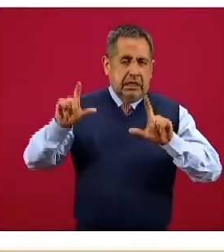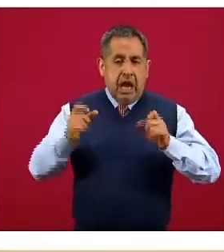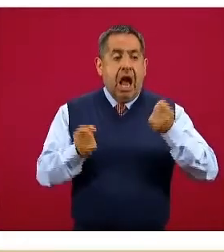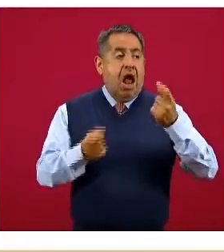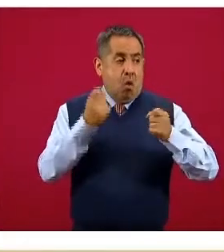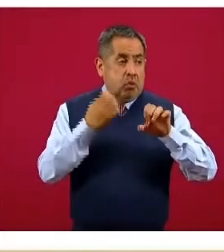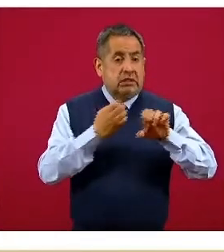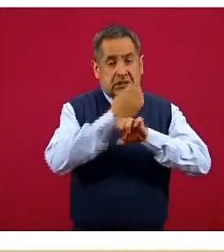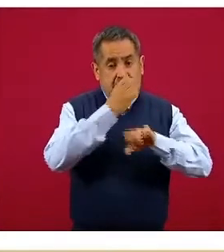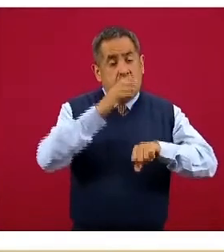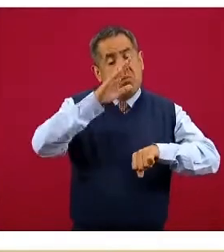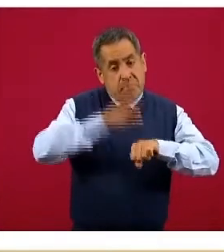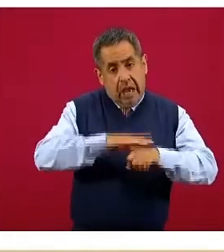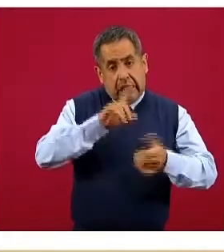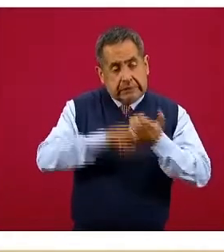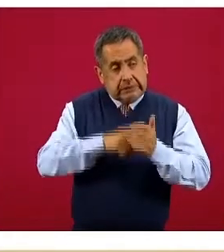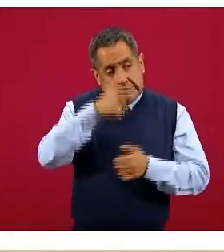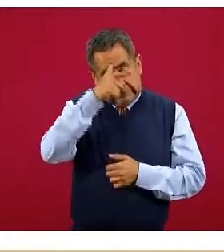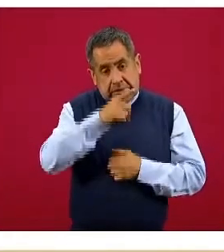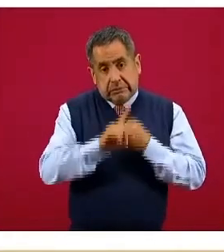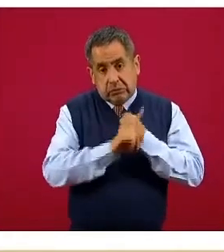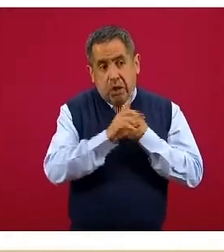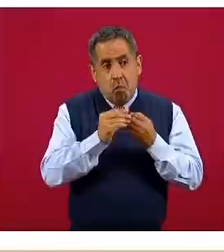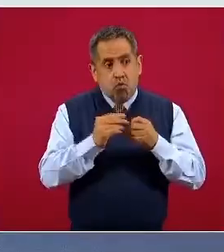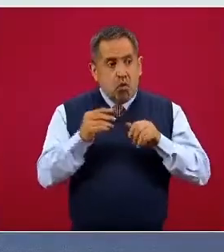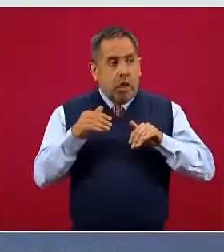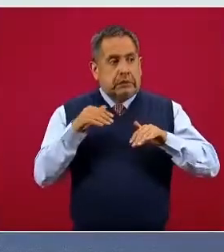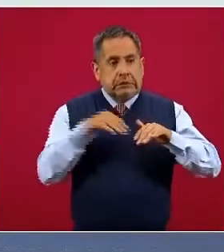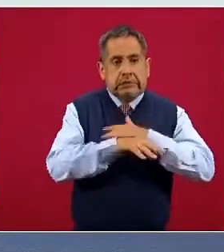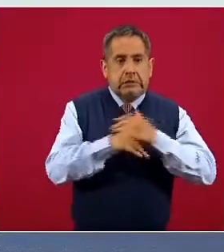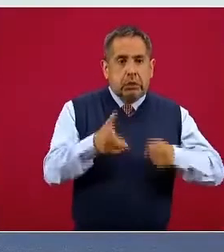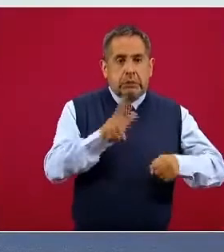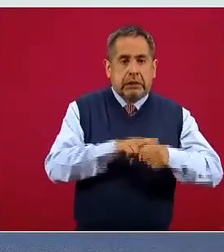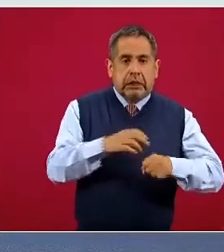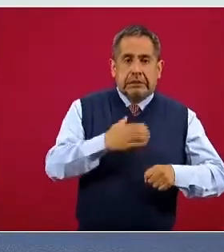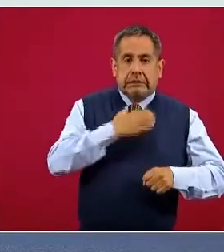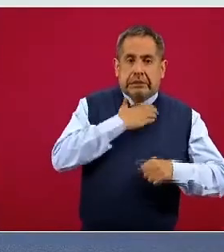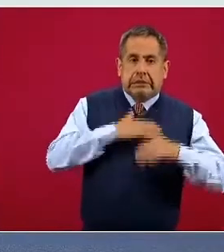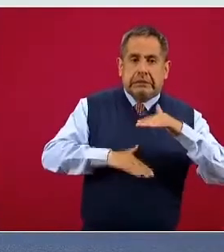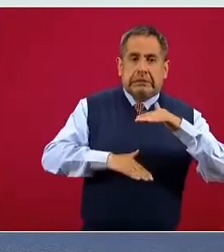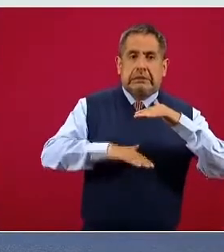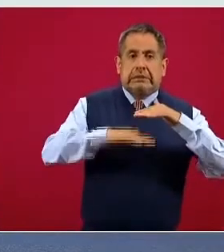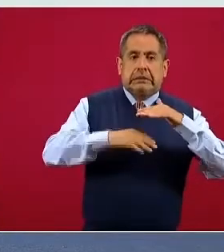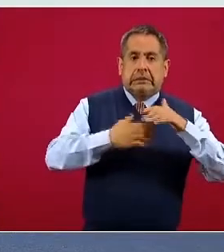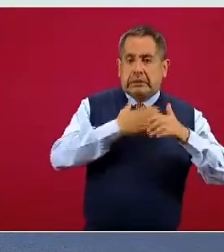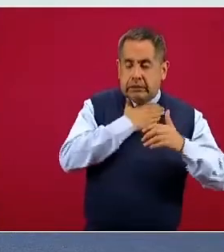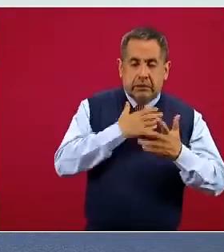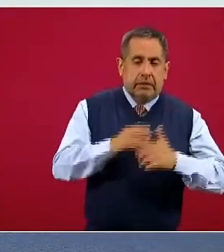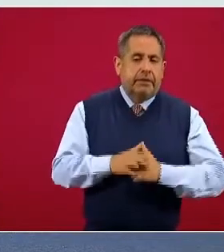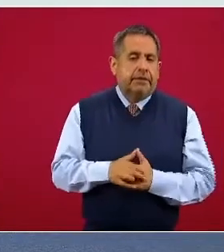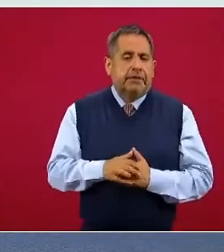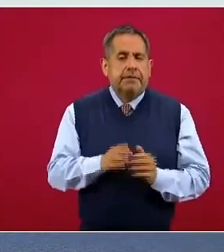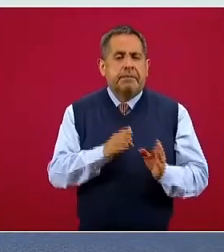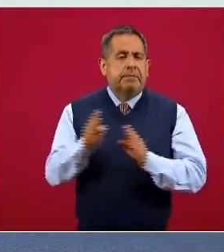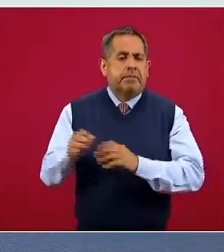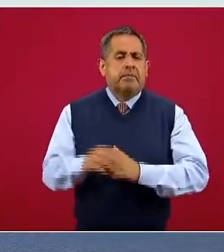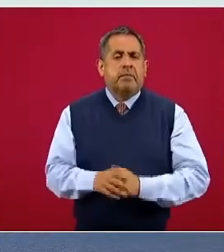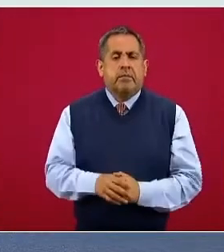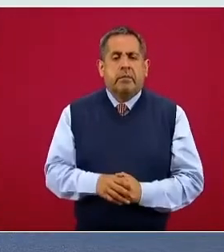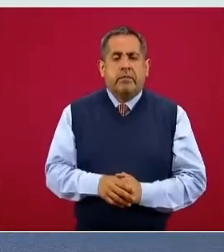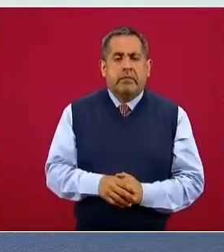algunas entidades sí están teniendo un problema importante en la ocupación. Si vemos la siguiente y última